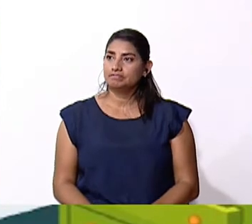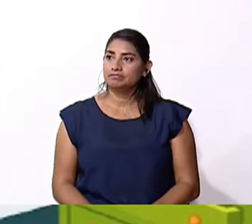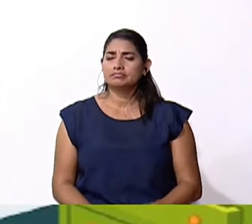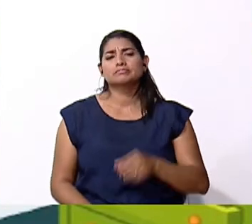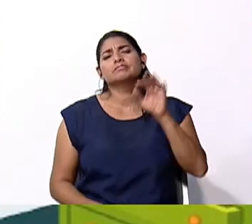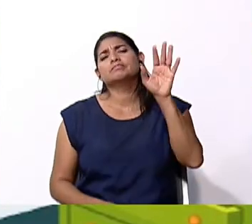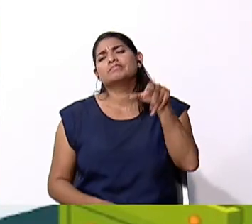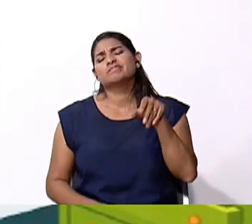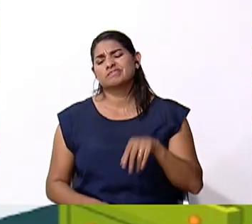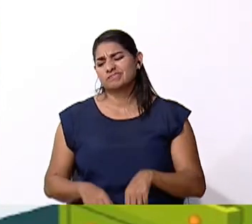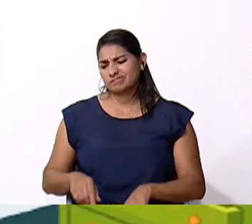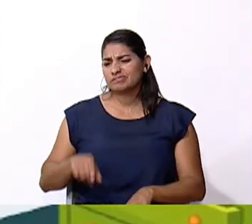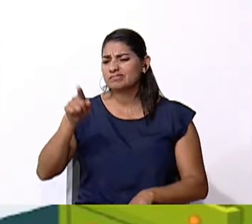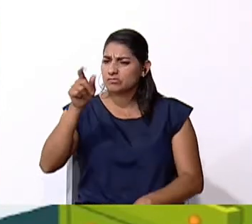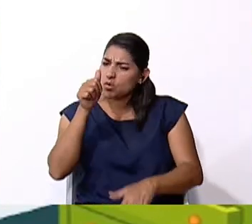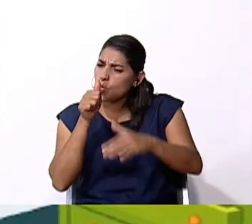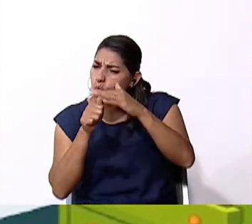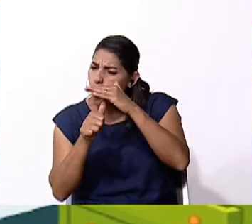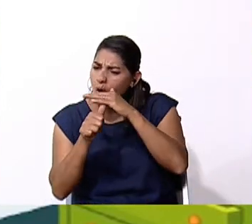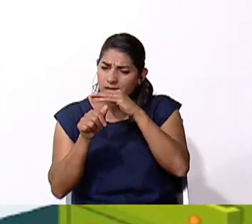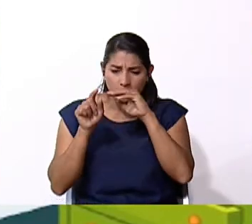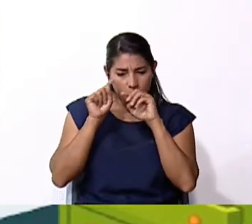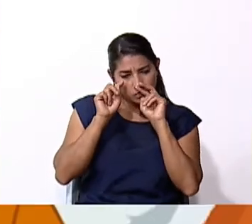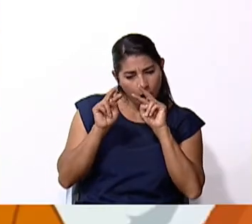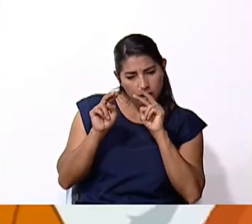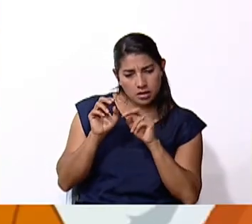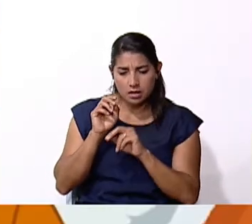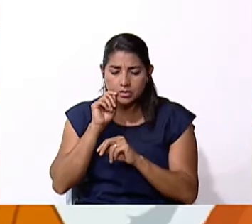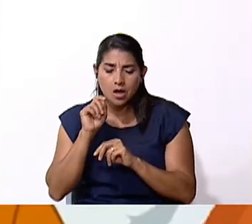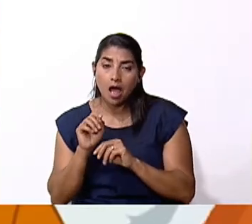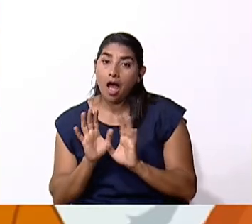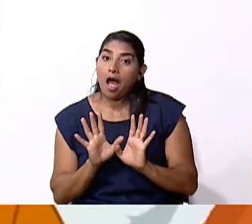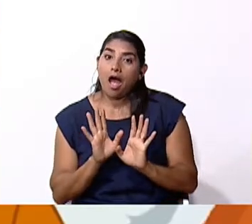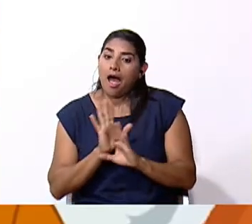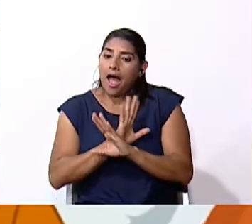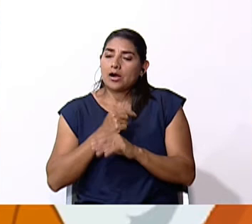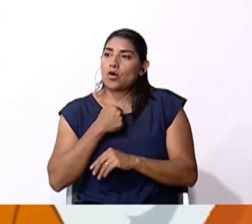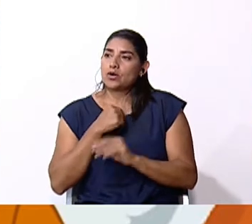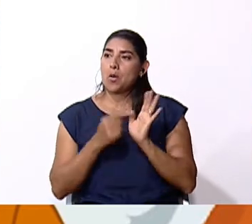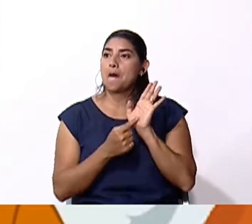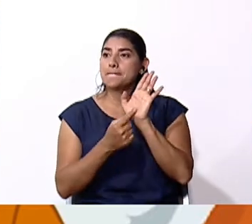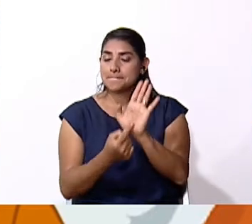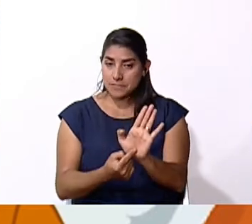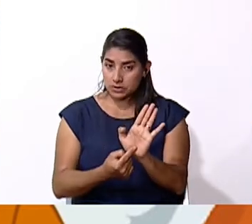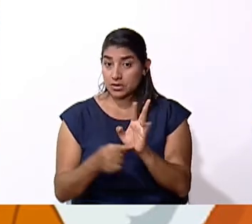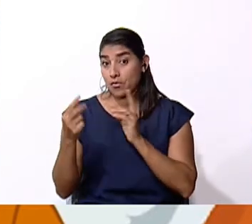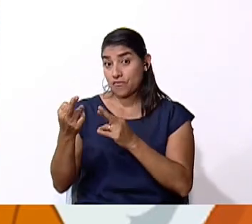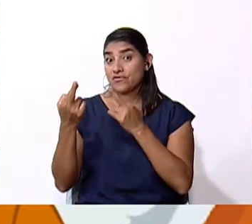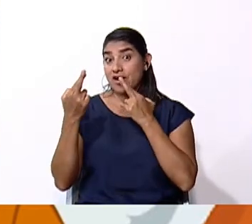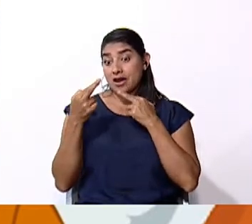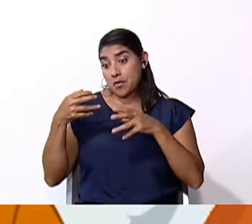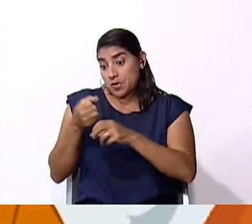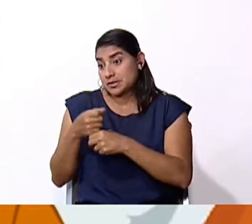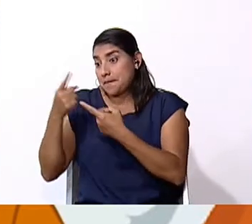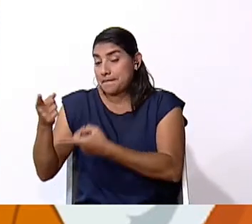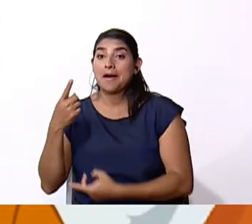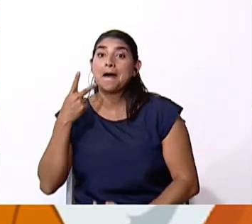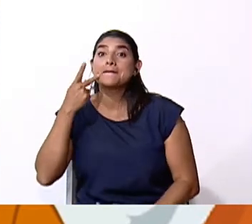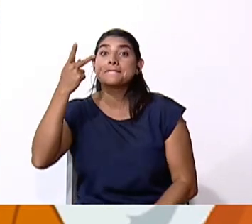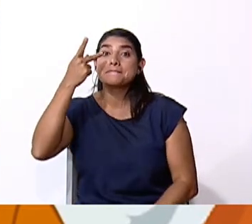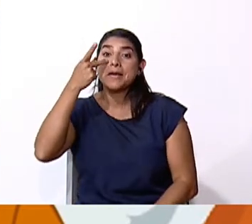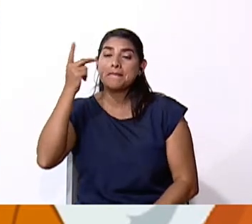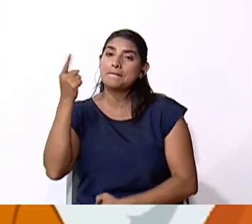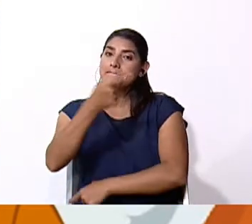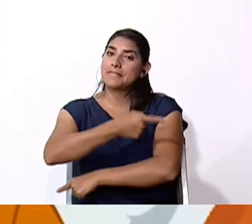Mati, ¿qué es eso que guardas tan misteriosamente? Es algo que quiero mostrarte. Un regalo que le hice a mi papá para